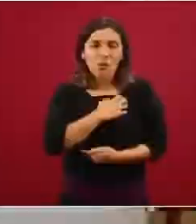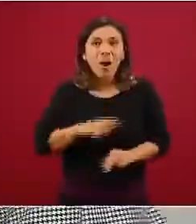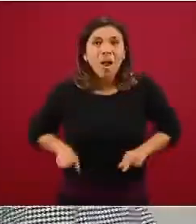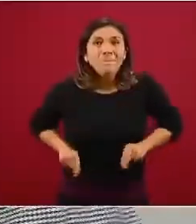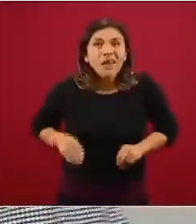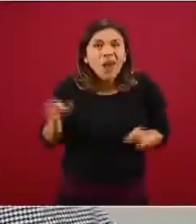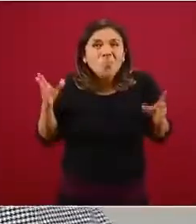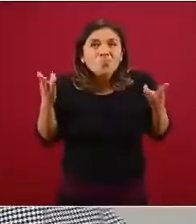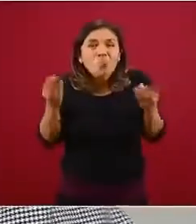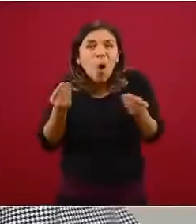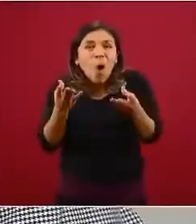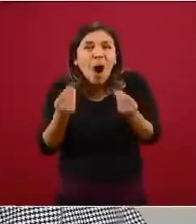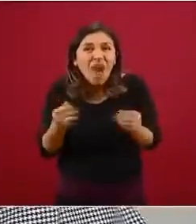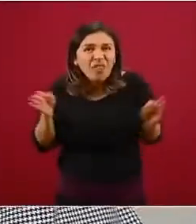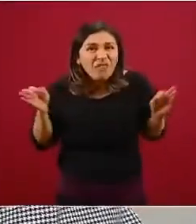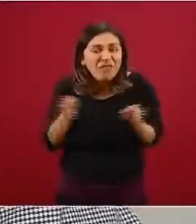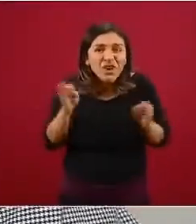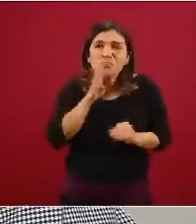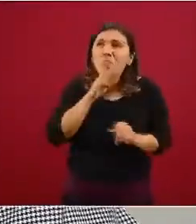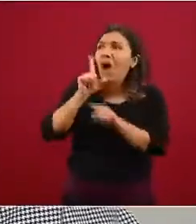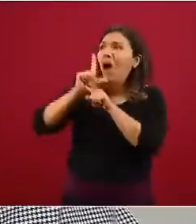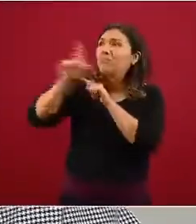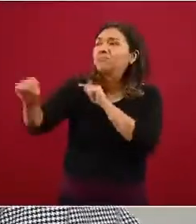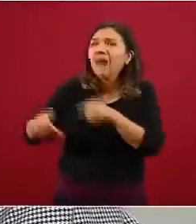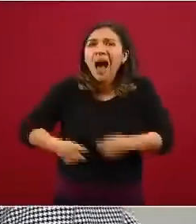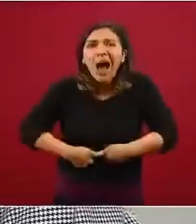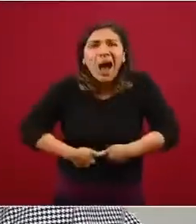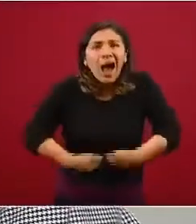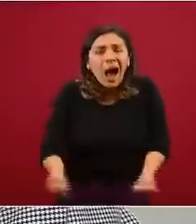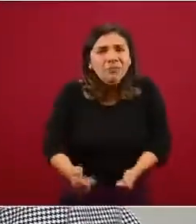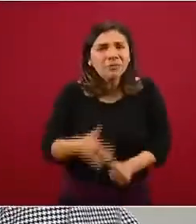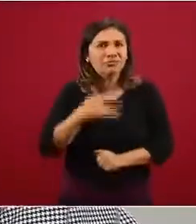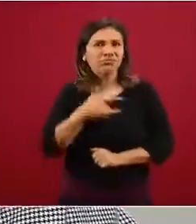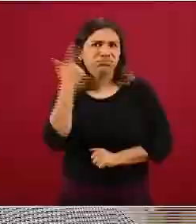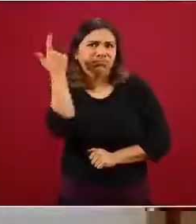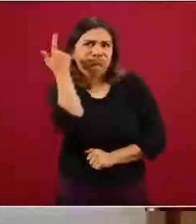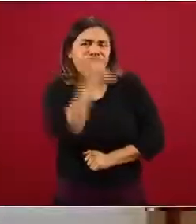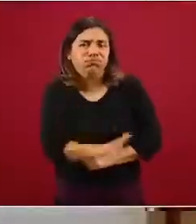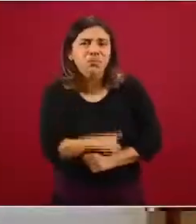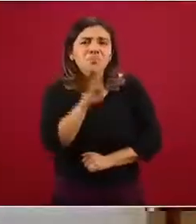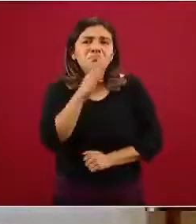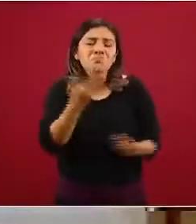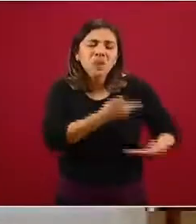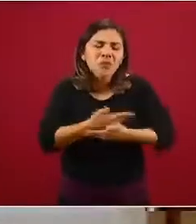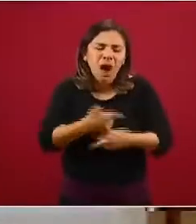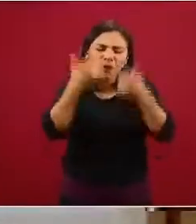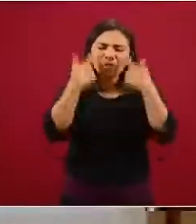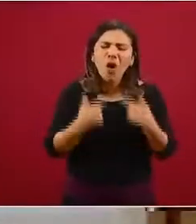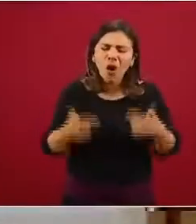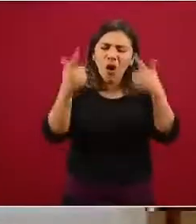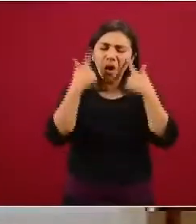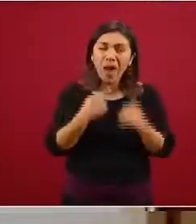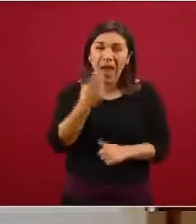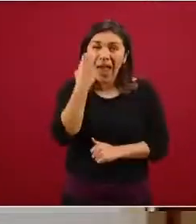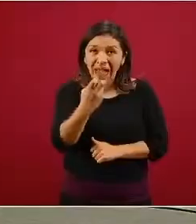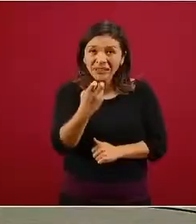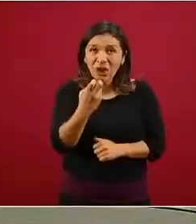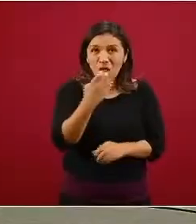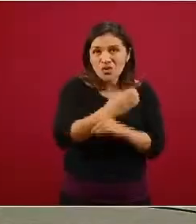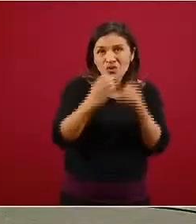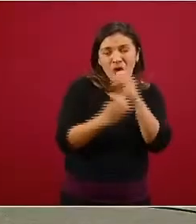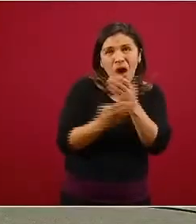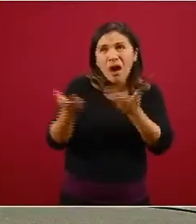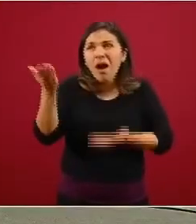pañal mojado y frío, la mamá lejos, el hambre, se siente feo y el bebé llora. Y a partir de esta